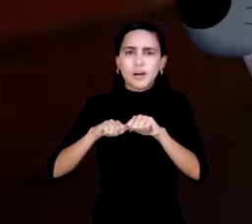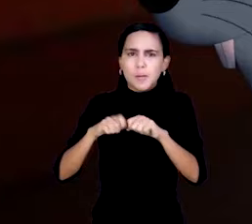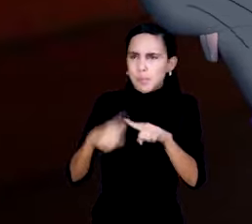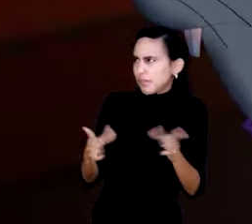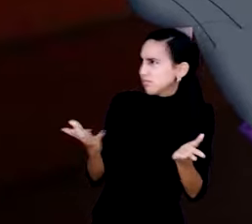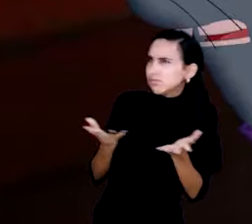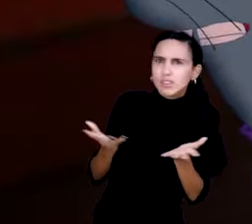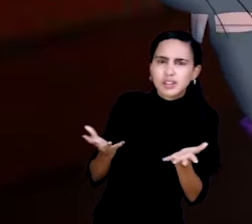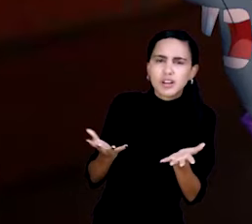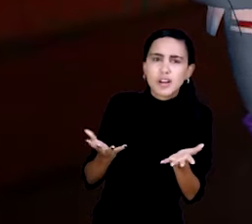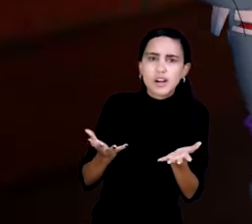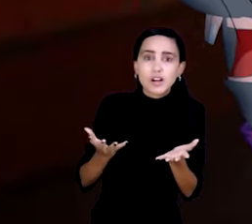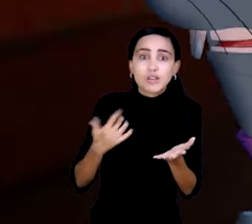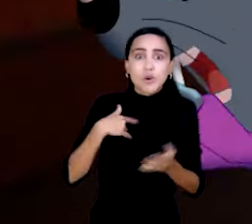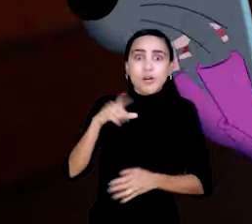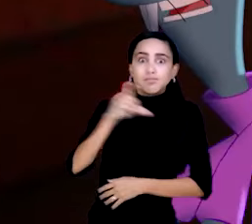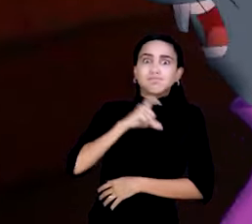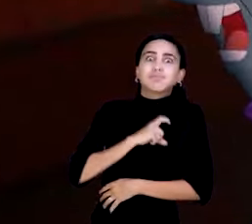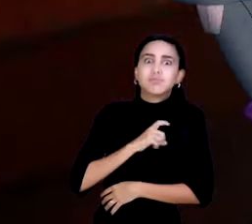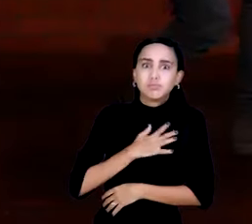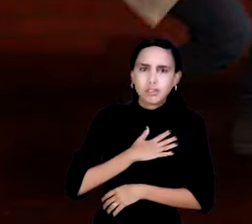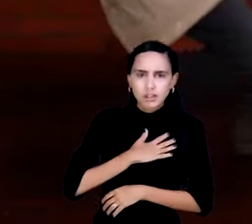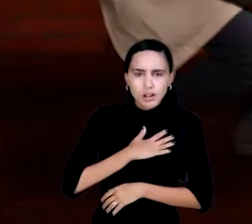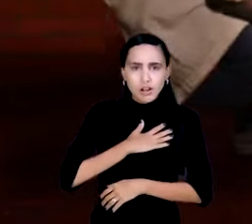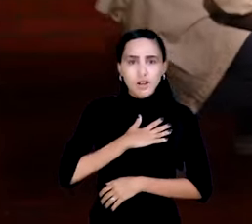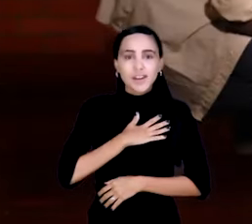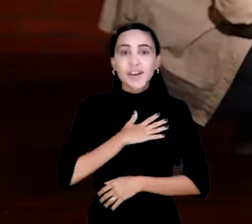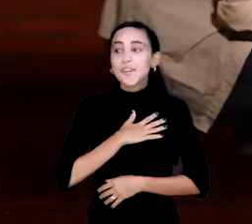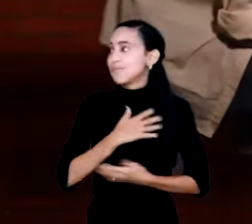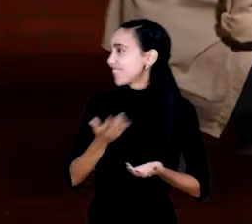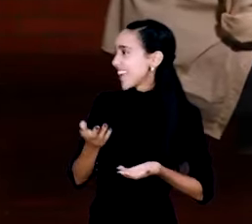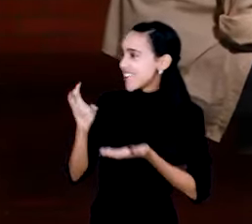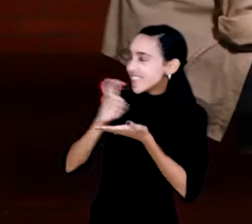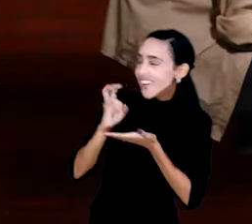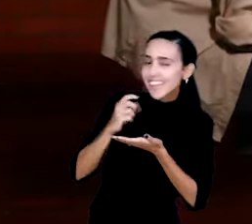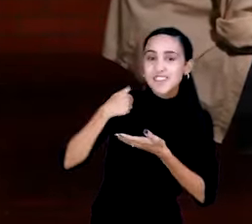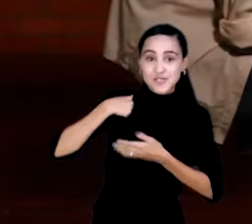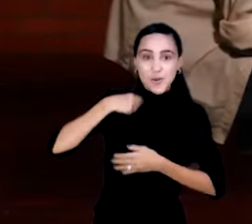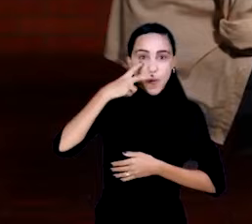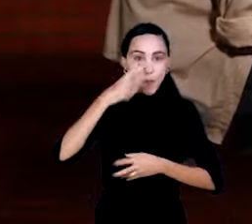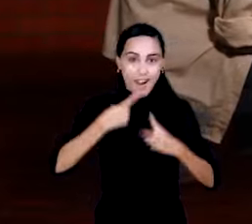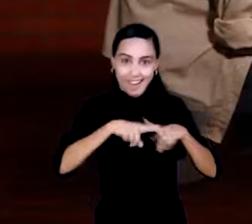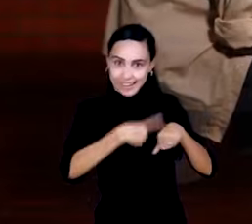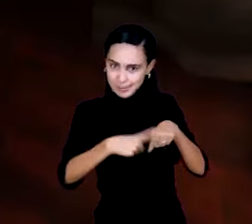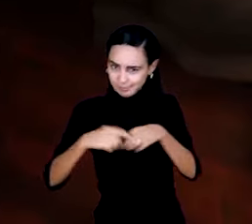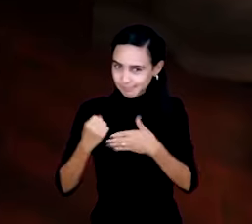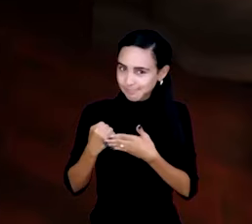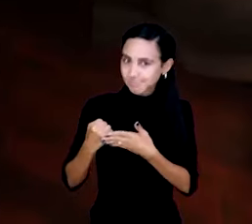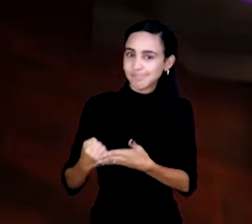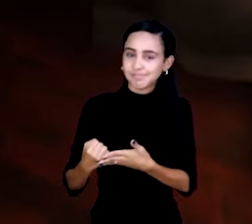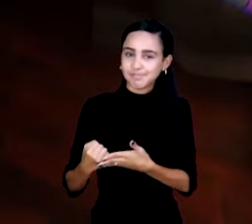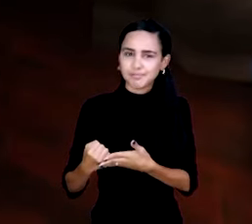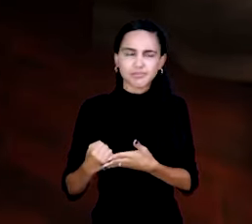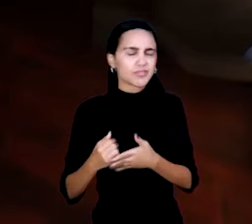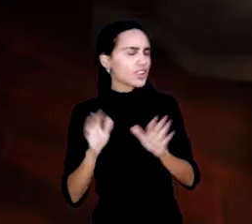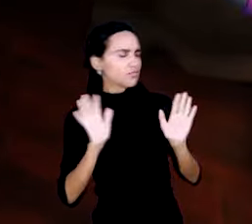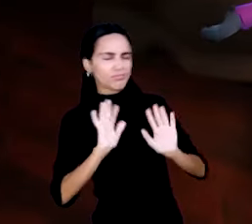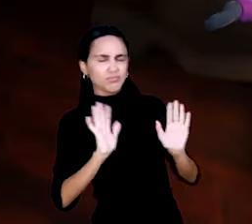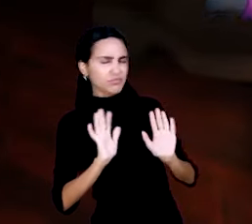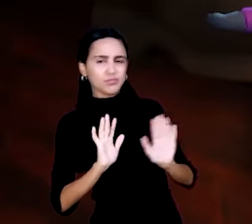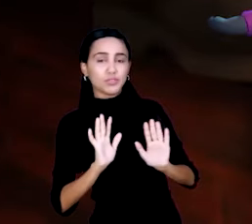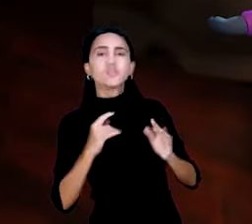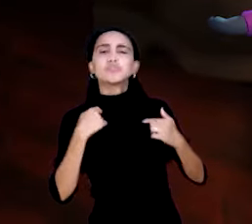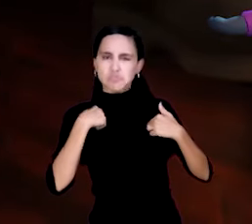¡Pipo! ¡Qué susto me has dado, mi hijo! Fede, voy a buscar mis herramientas para ayudarte. No.